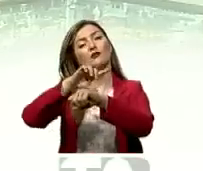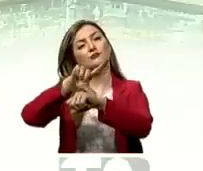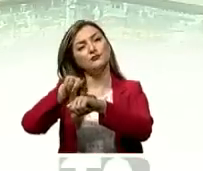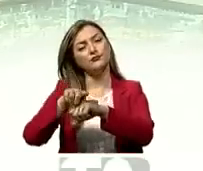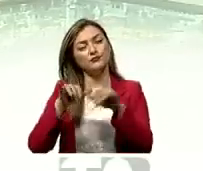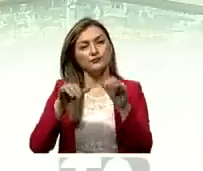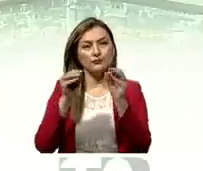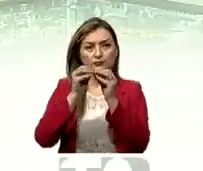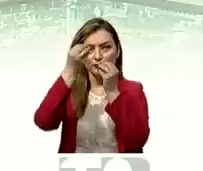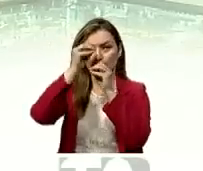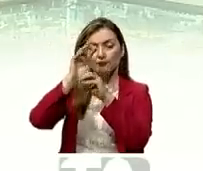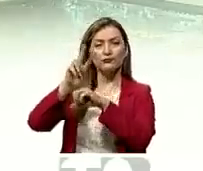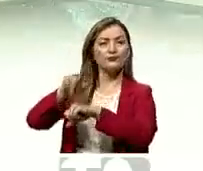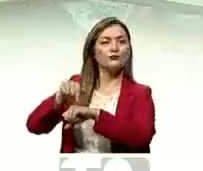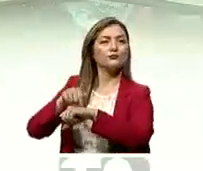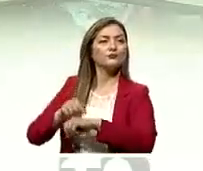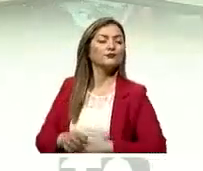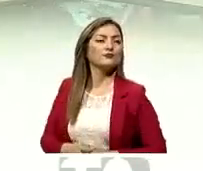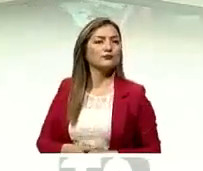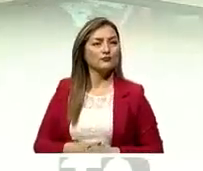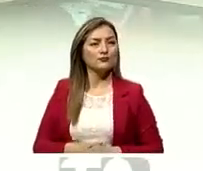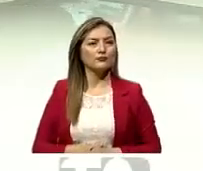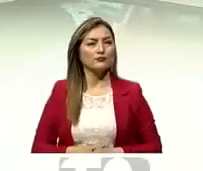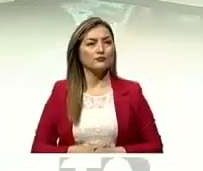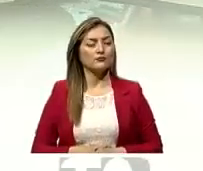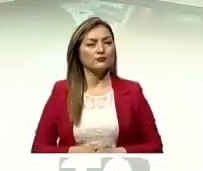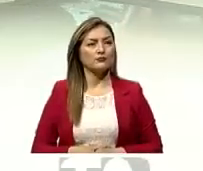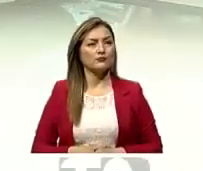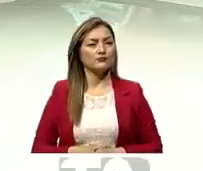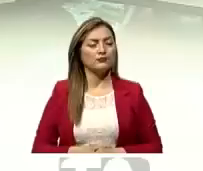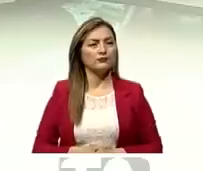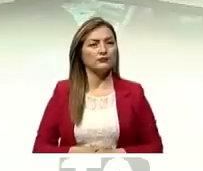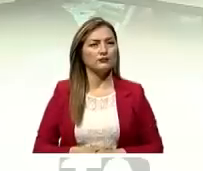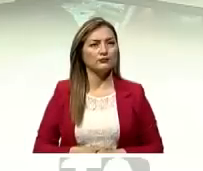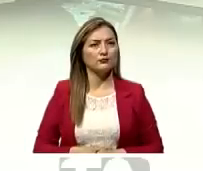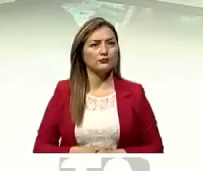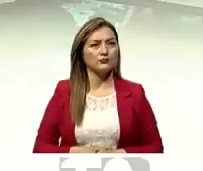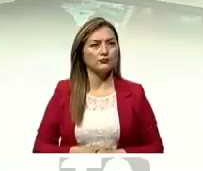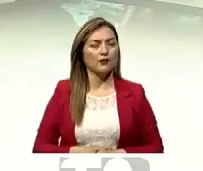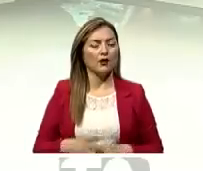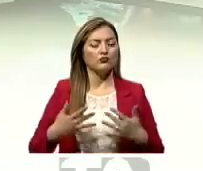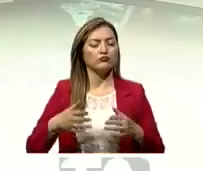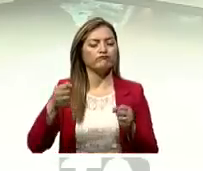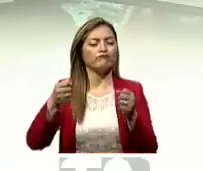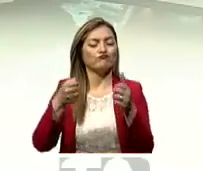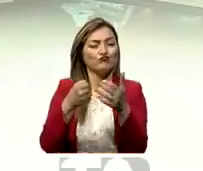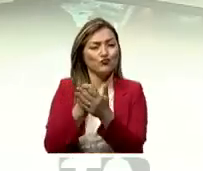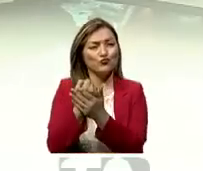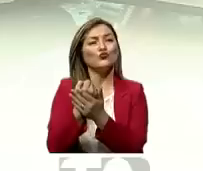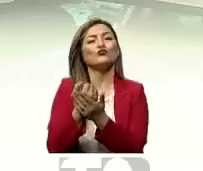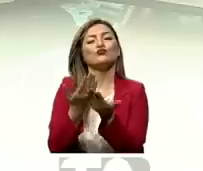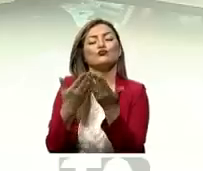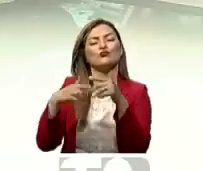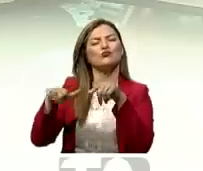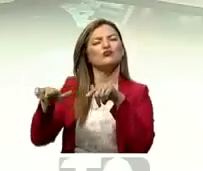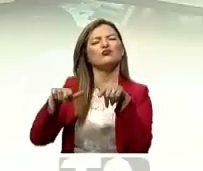6:15, seguimos informando en 24 horas. Les contamos ahora que 2 personas fallecidas es el saldo trágico de un accidente de tránsito registrado